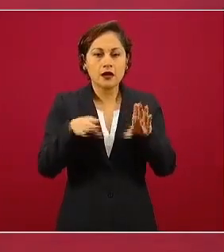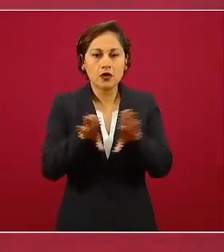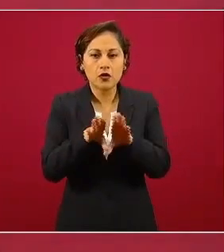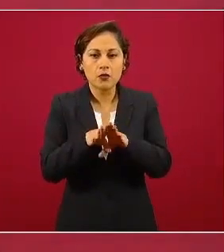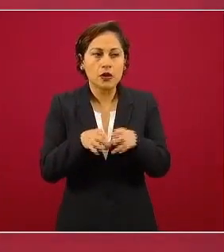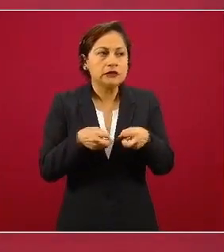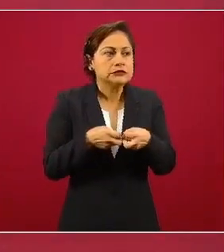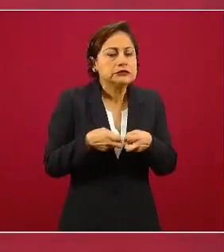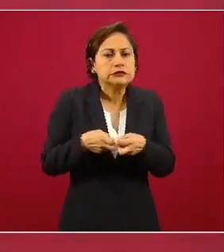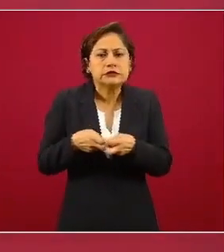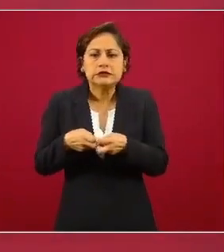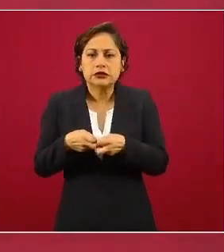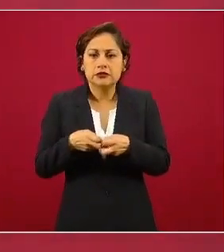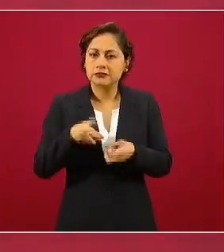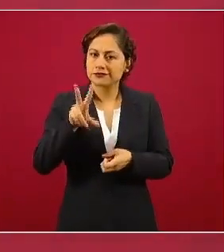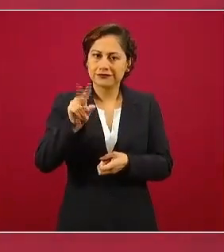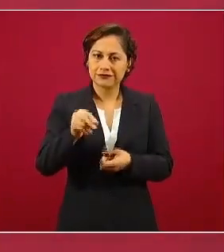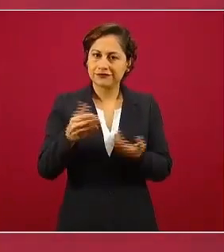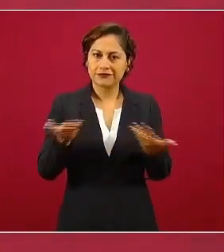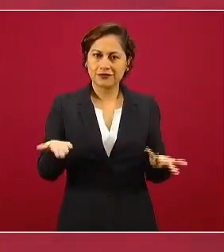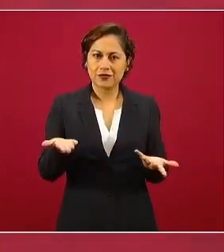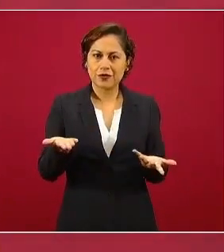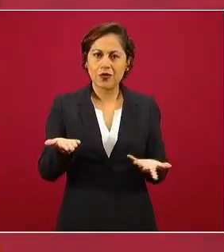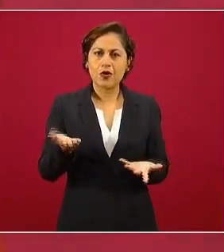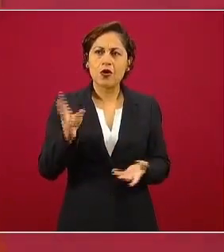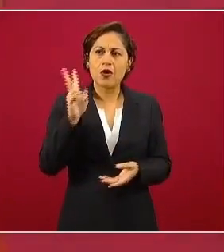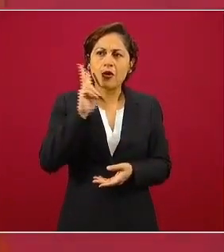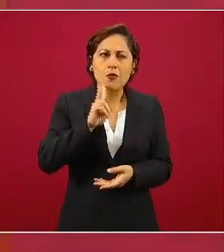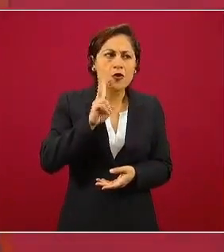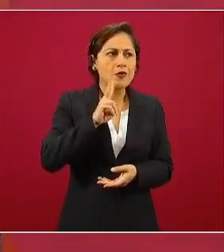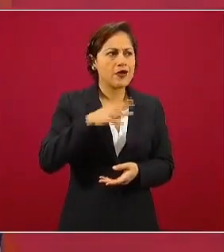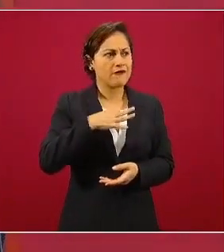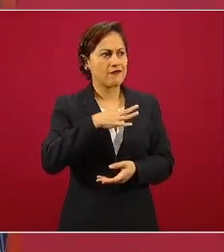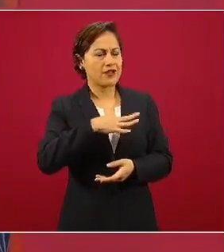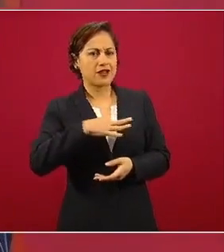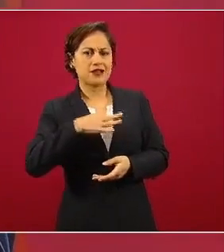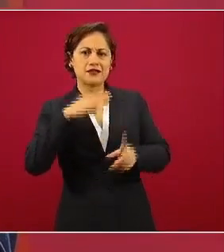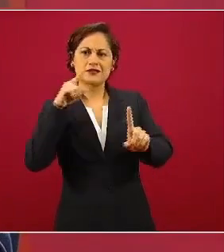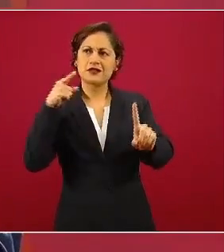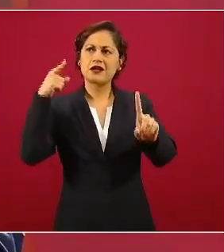procurar ser felices, no angustiarnos,